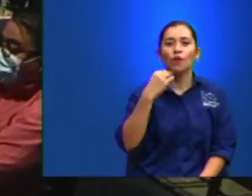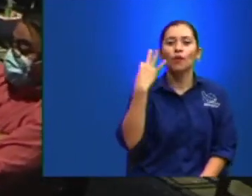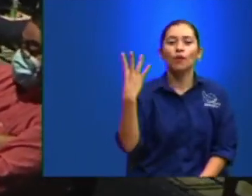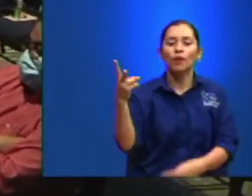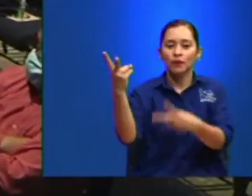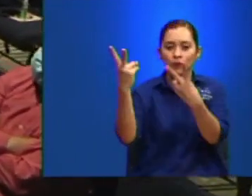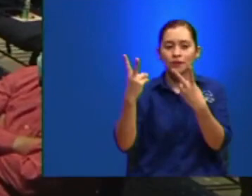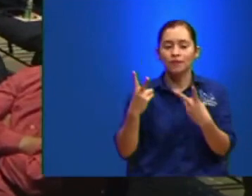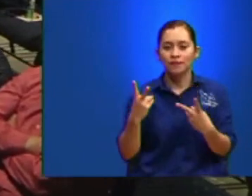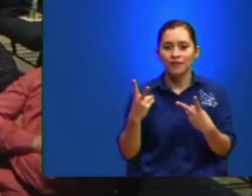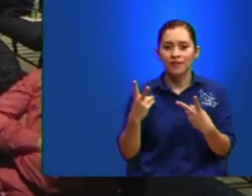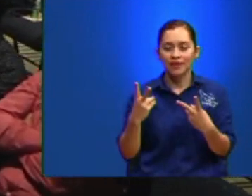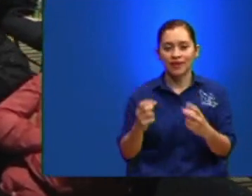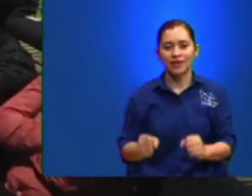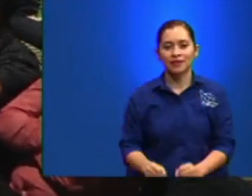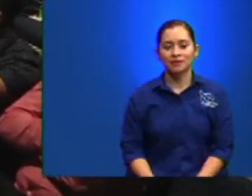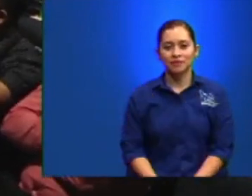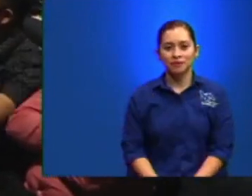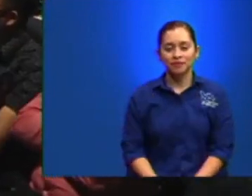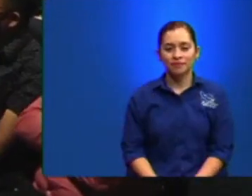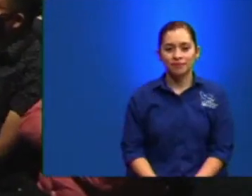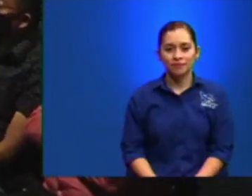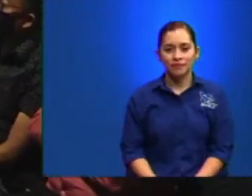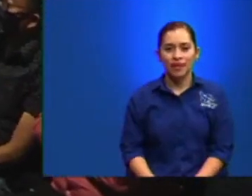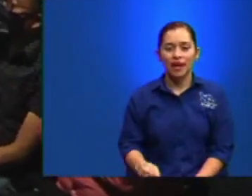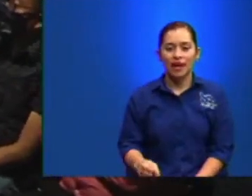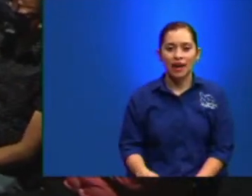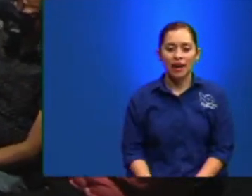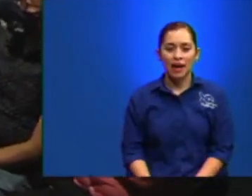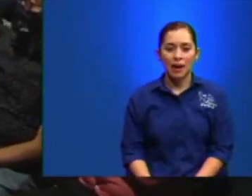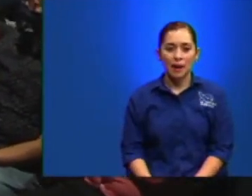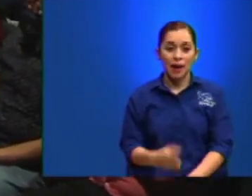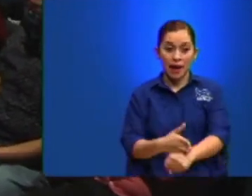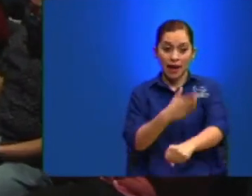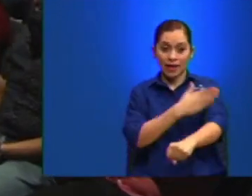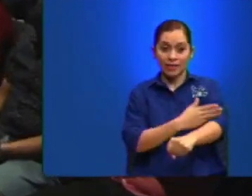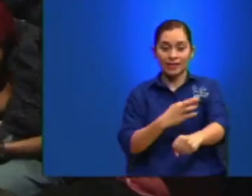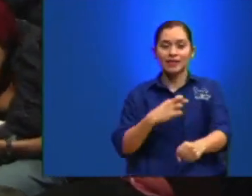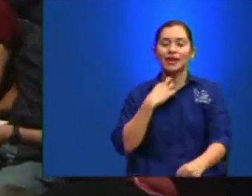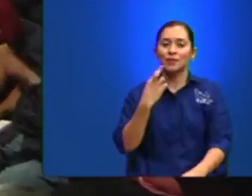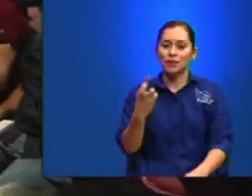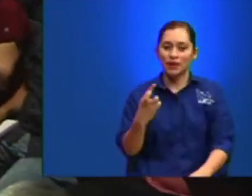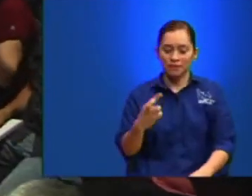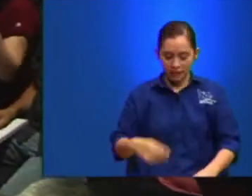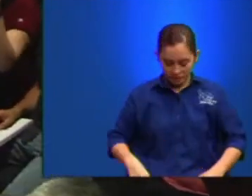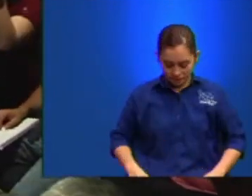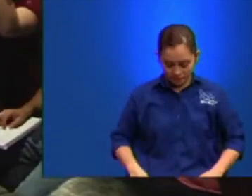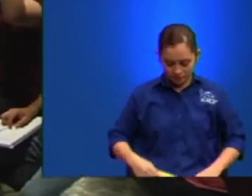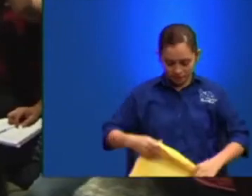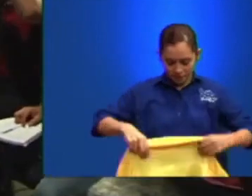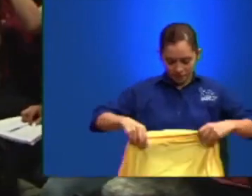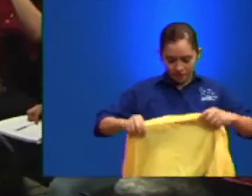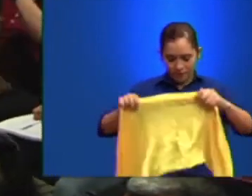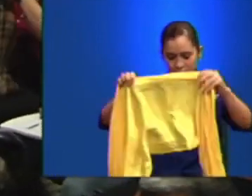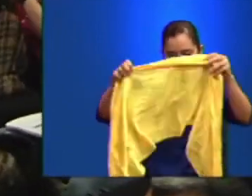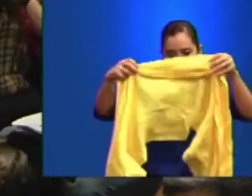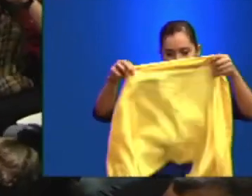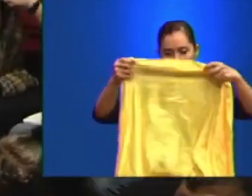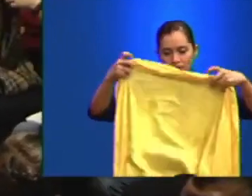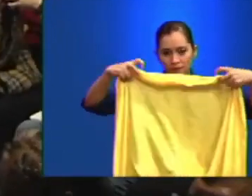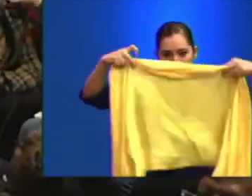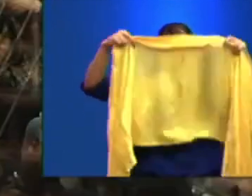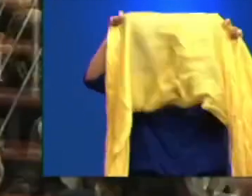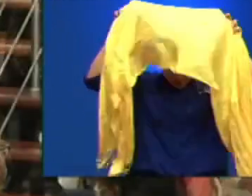que está invitado verdad de padre de nombre jesús de misericordia de nosotros sabiendo